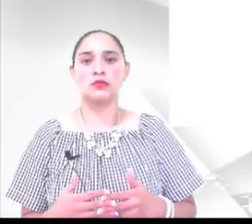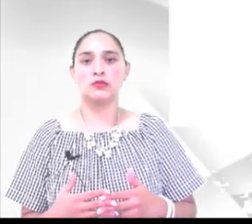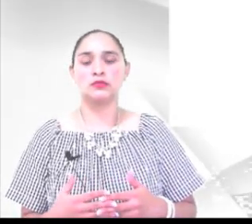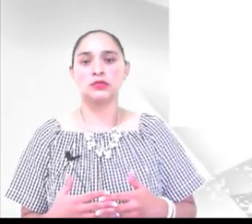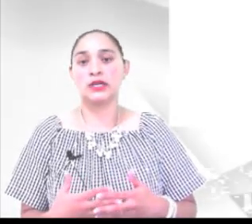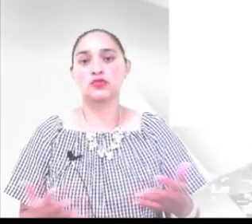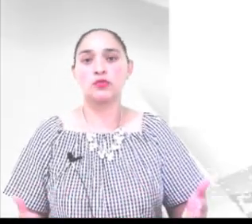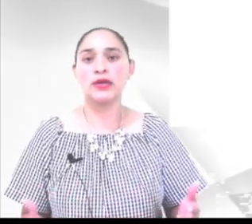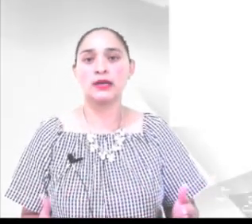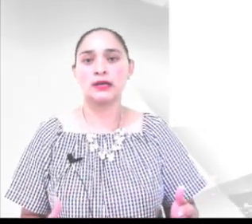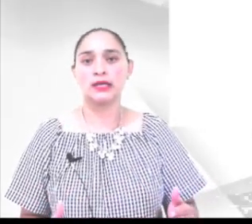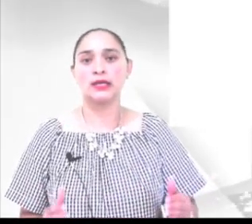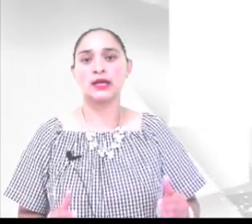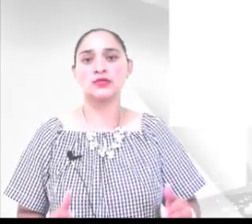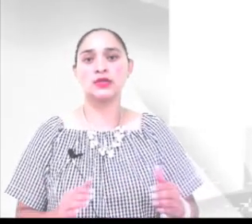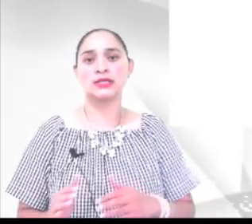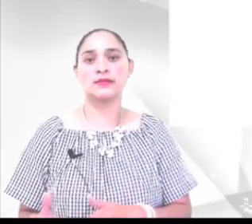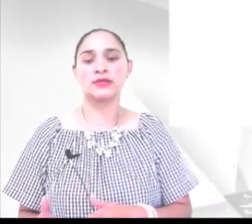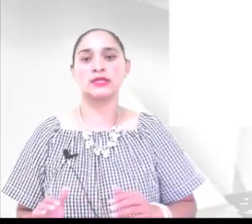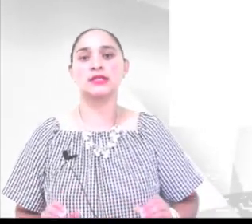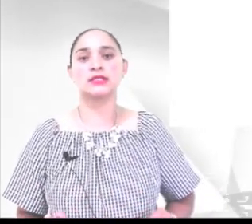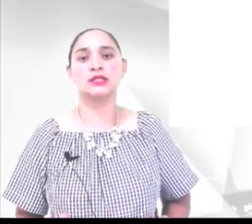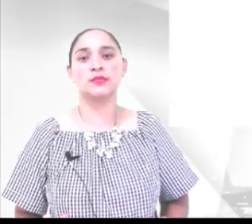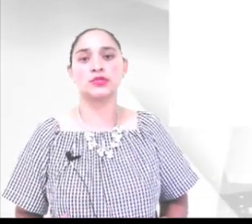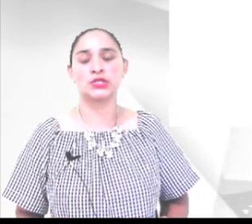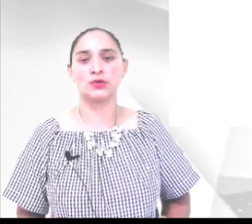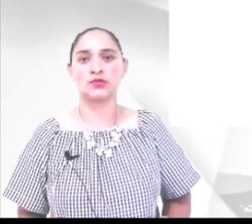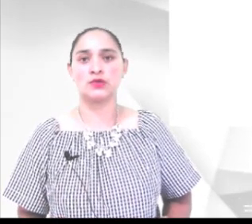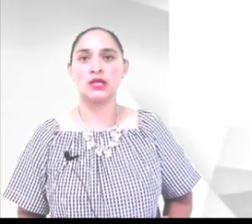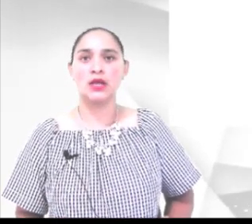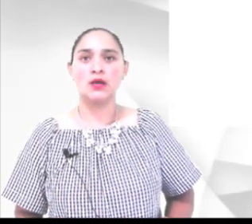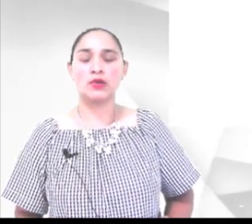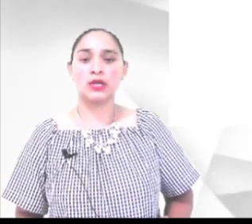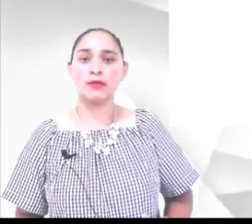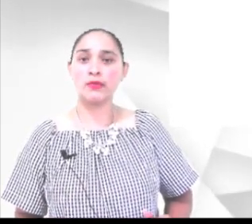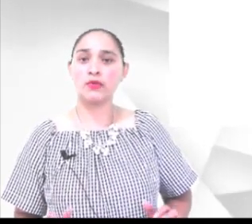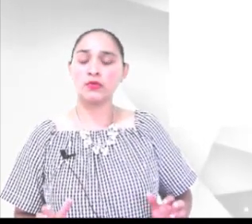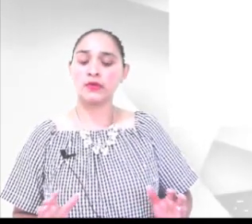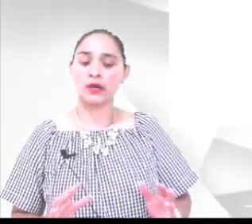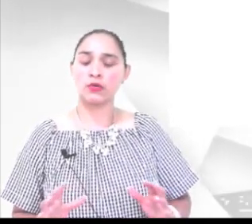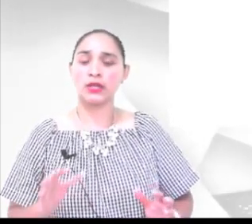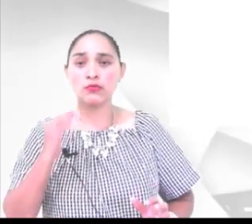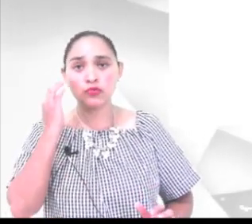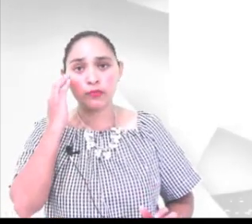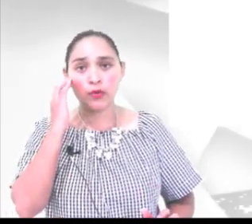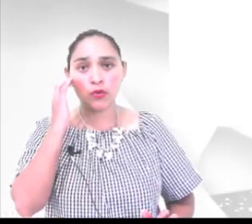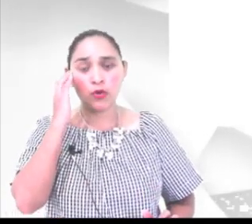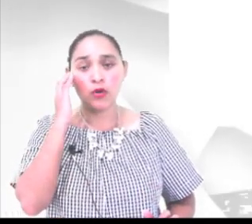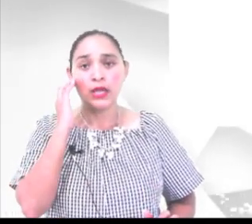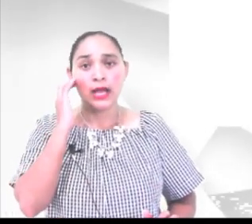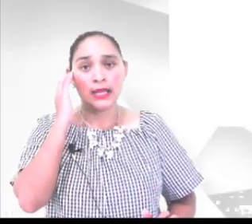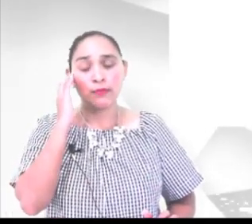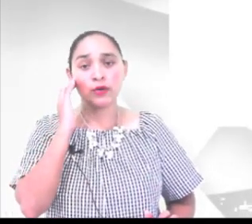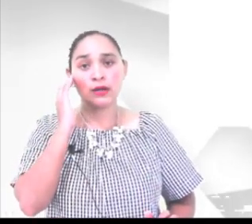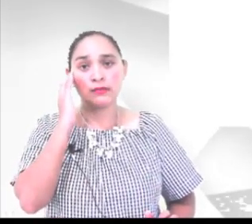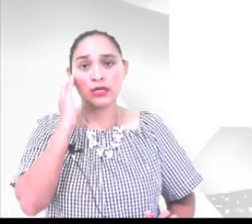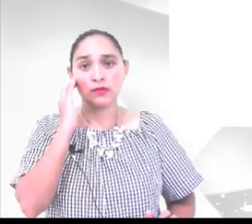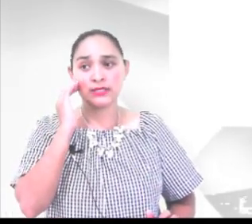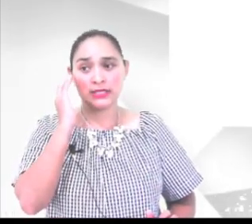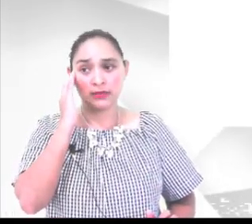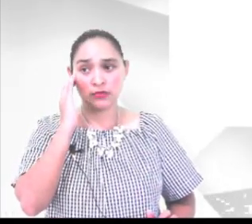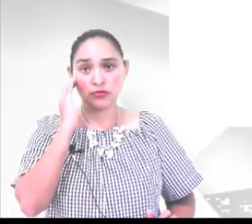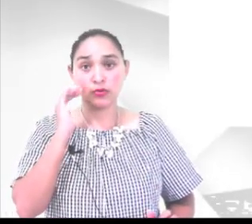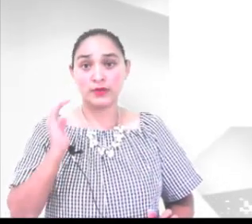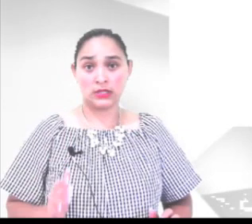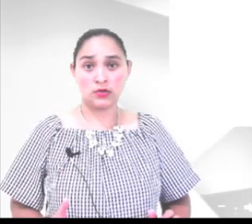hacer como resolver en caso de que se presente este tipo de situaciones. Por ejemplo, recordamos un poco allá por el